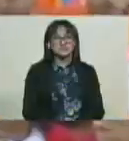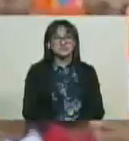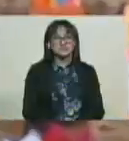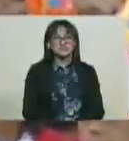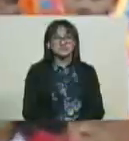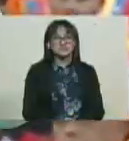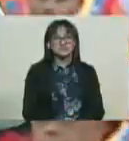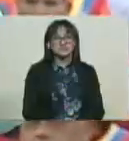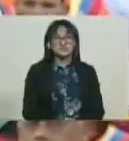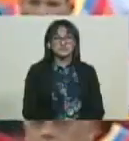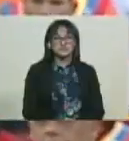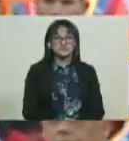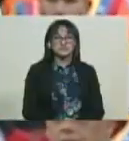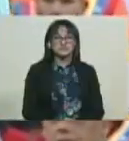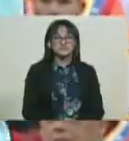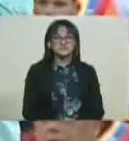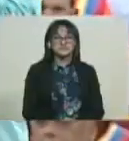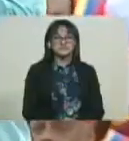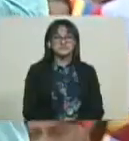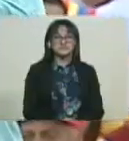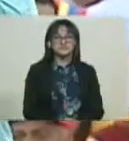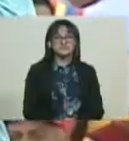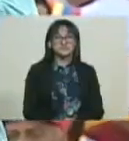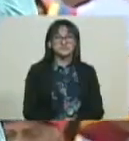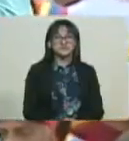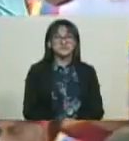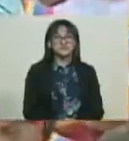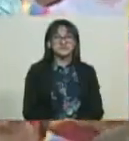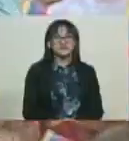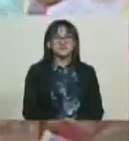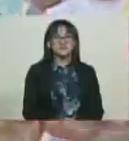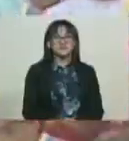y tú y nadie